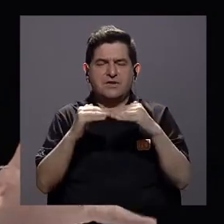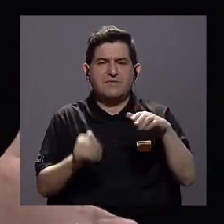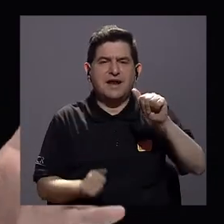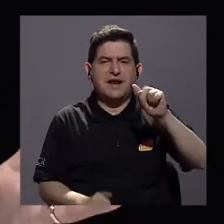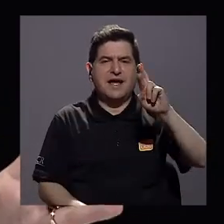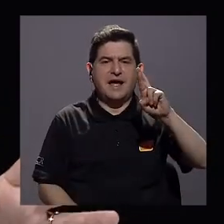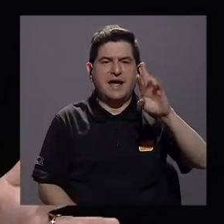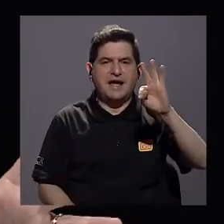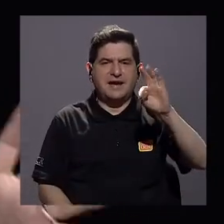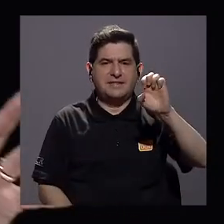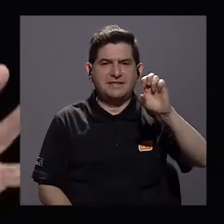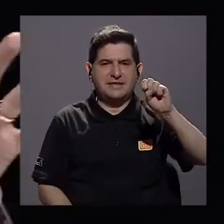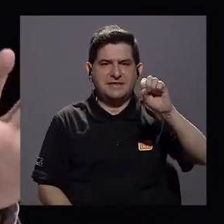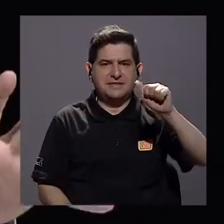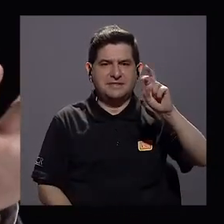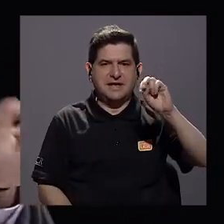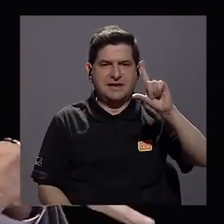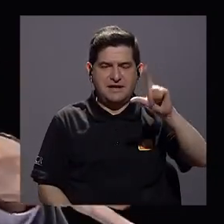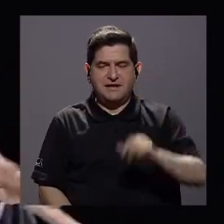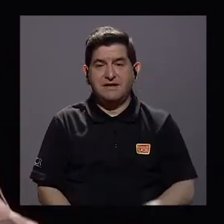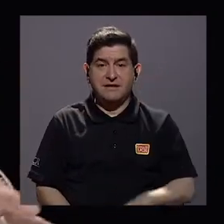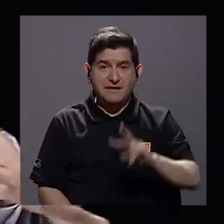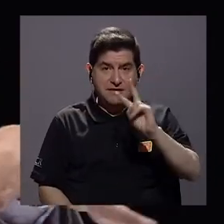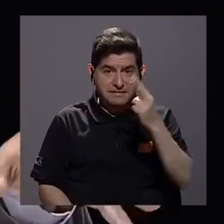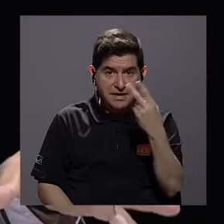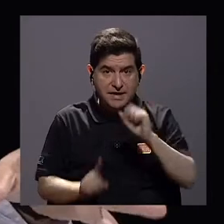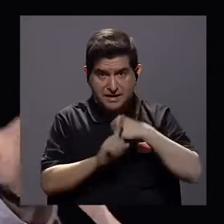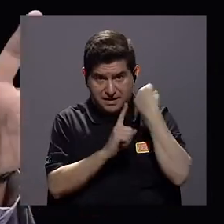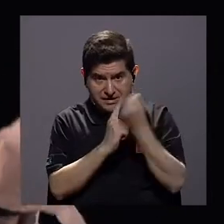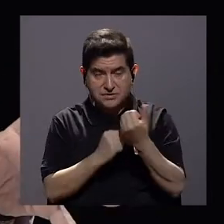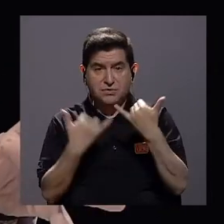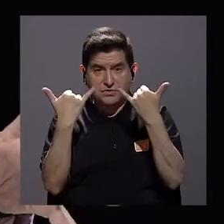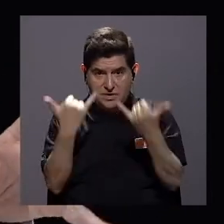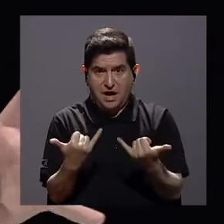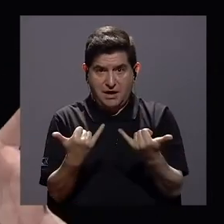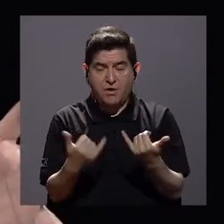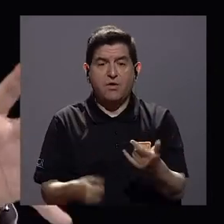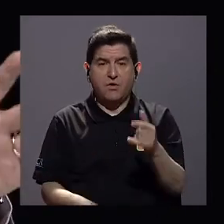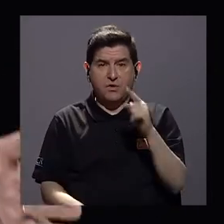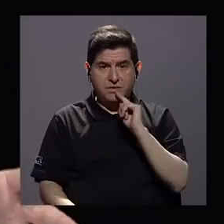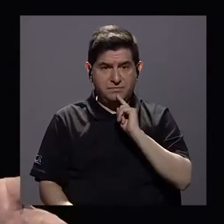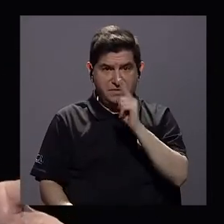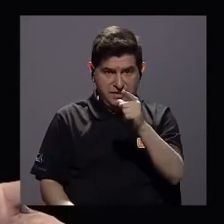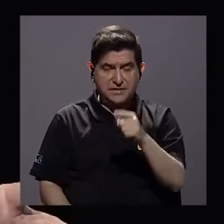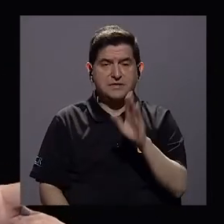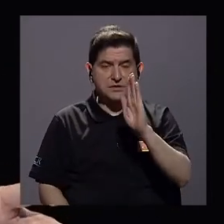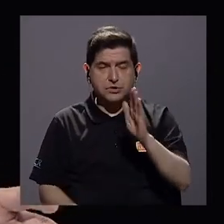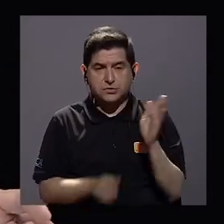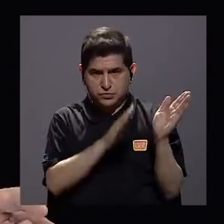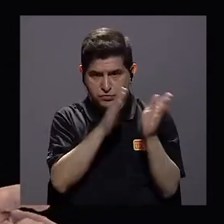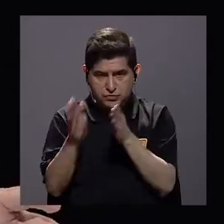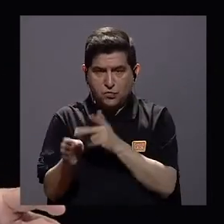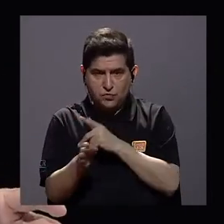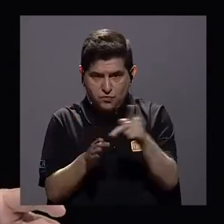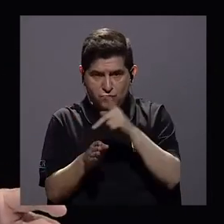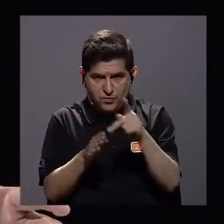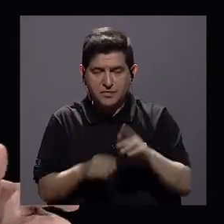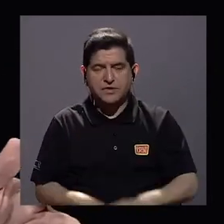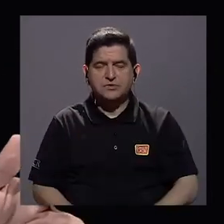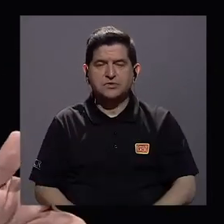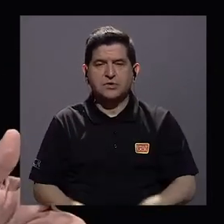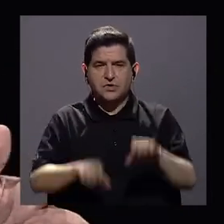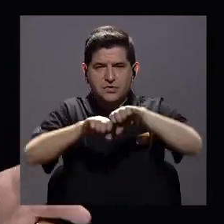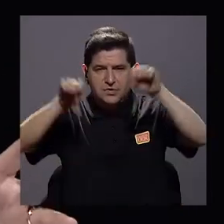Ahora vea que usted, después de esa segunda fotografía, me pone un escenario en el que desde su formación profesional en